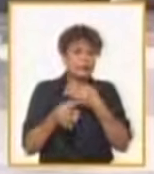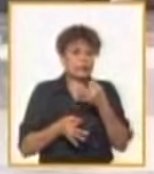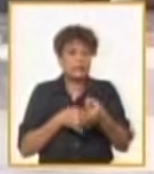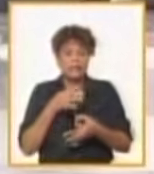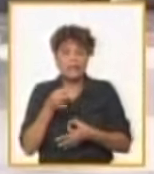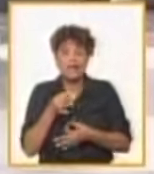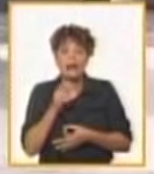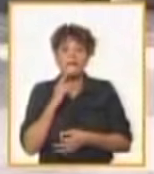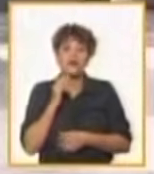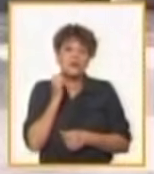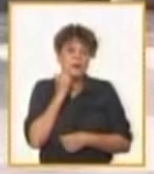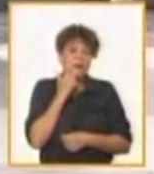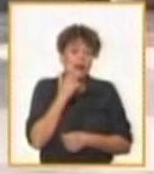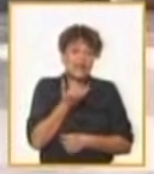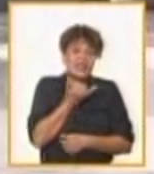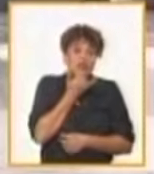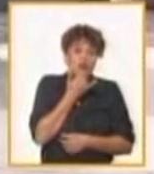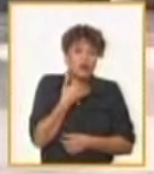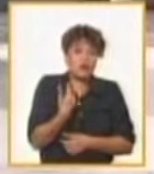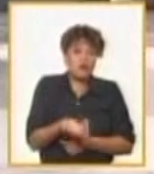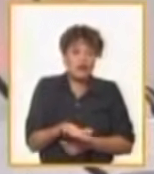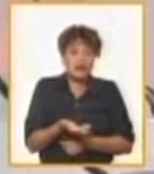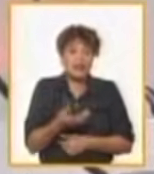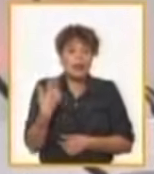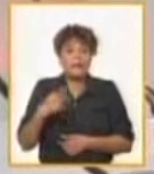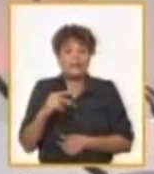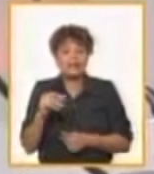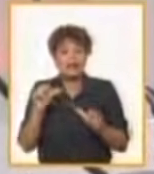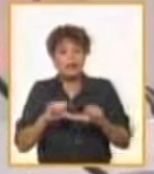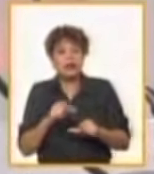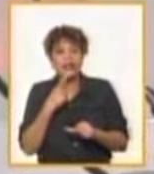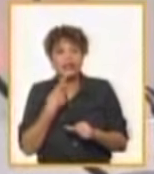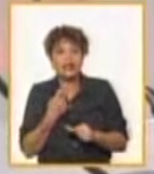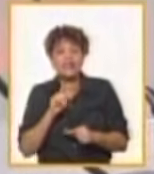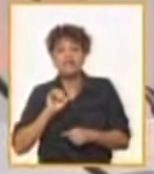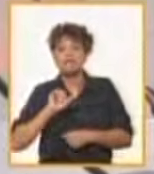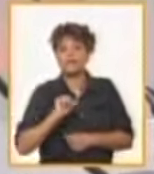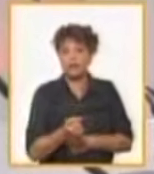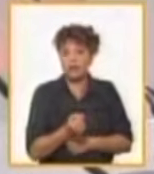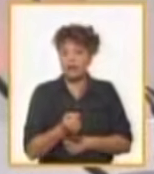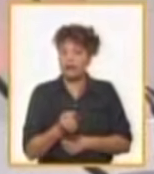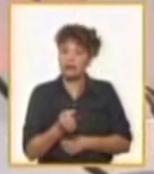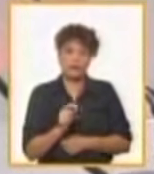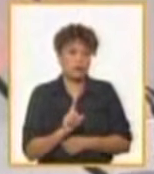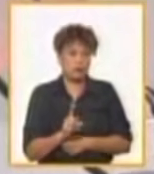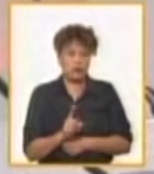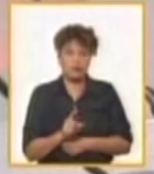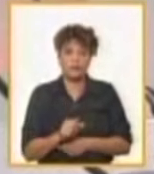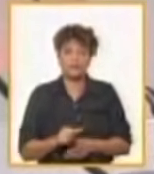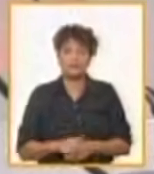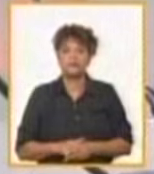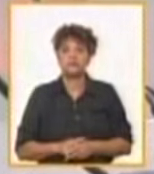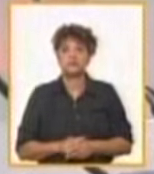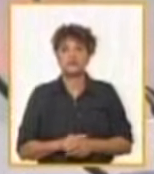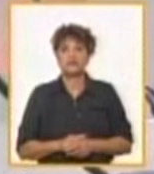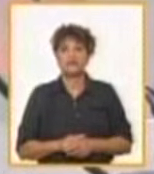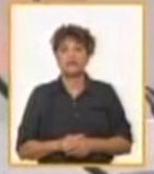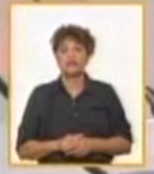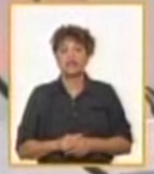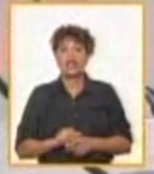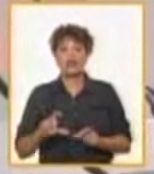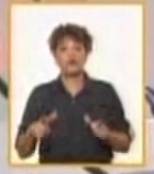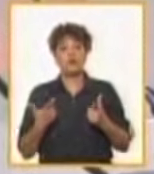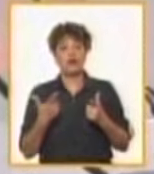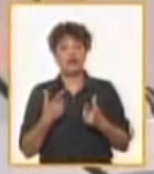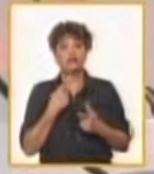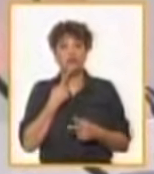error, la mala práctica estaba en tratar de imponer eso como estilo. Y Palabras a los intelectuales rompe con eso, que era un acto hereje